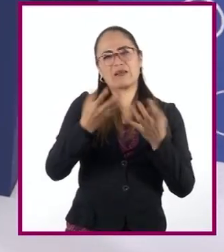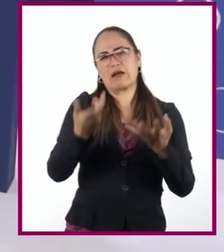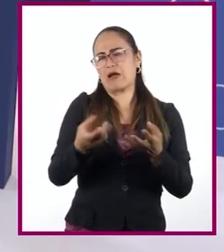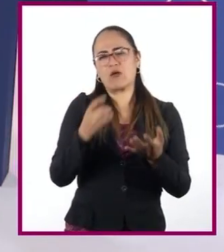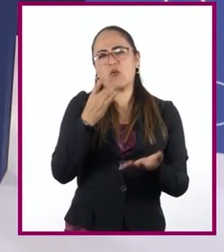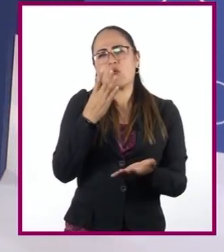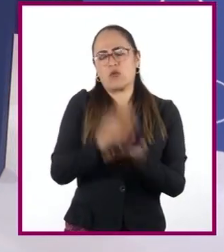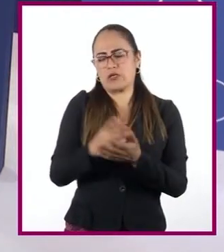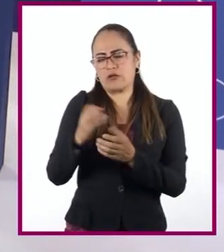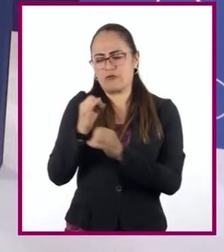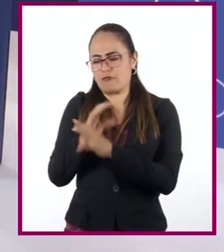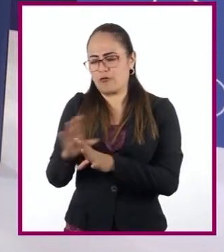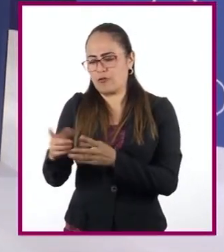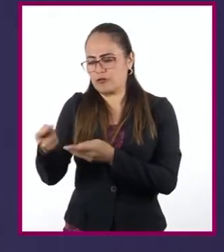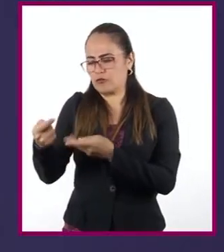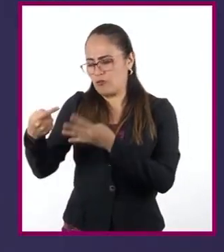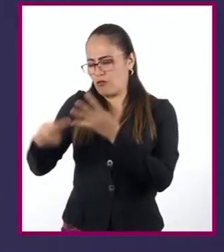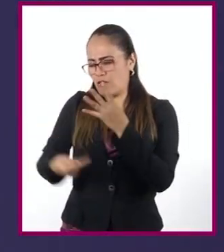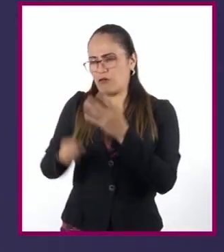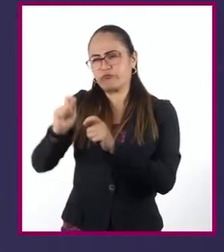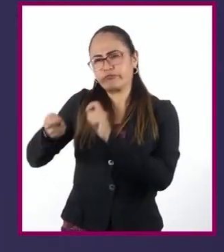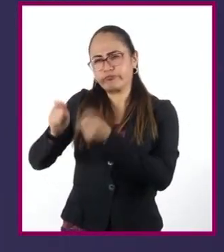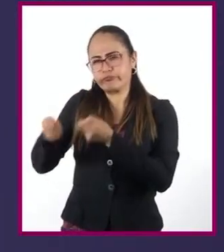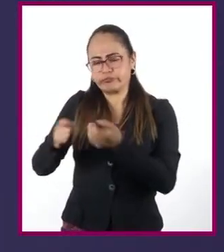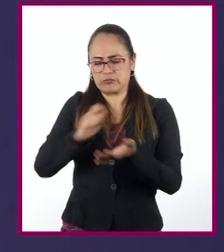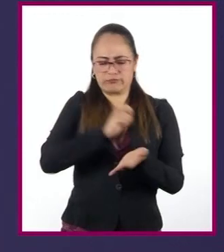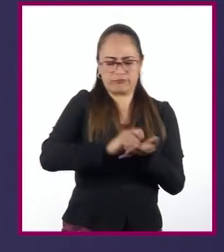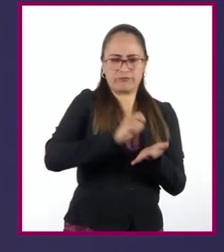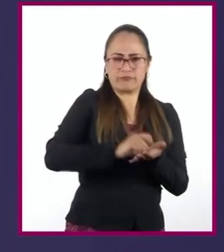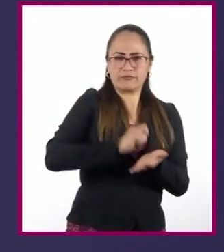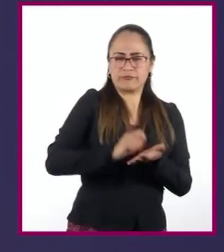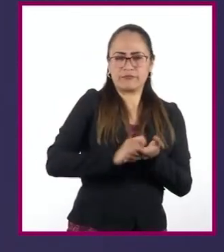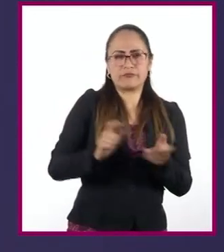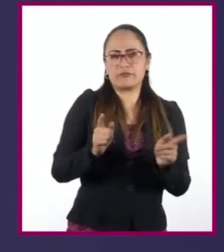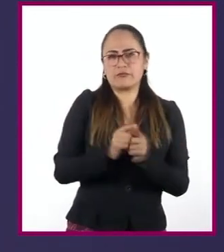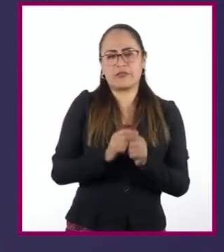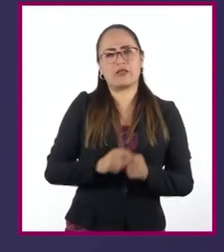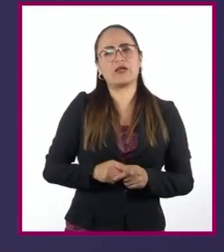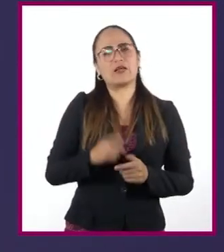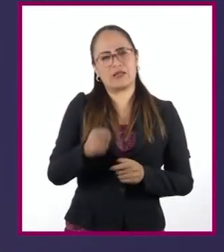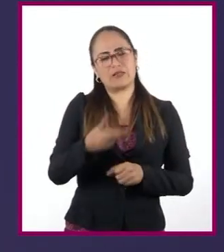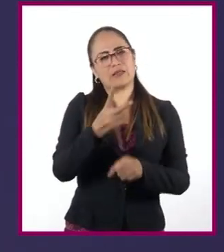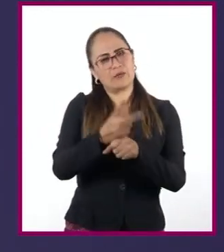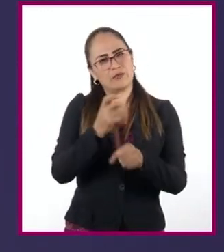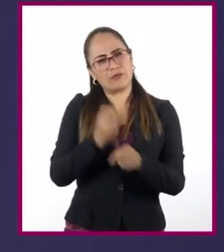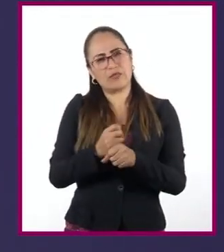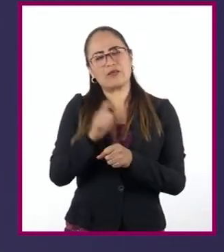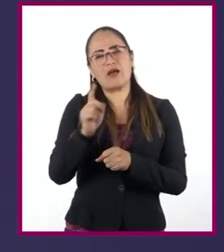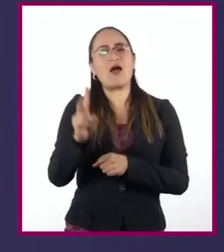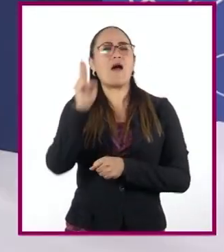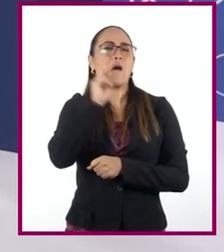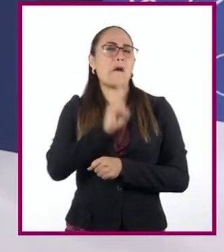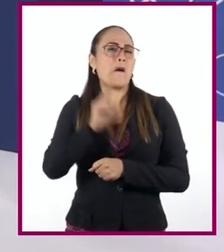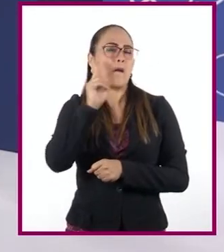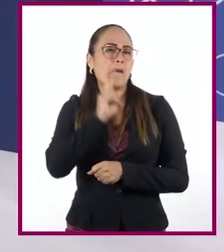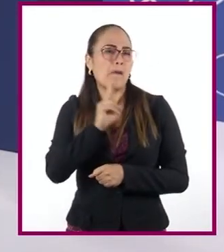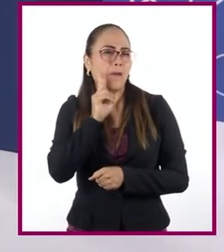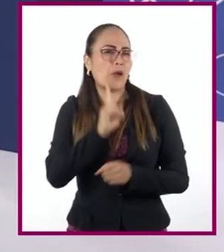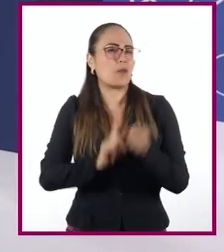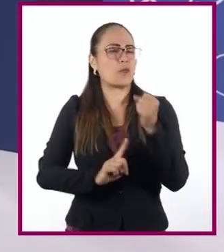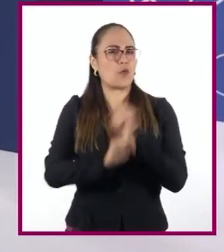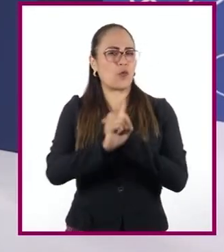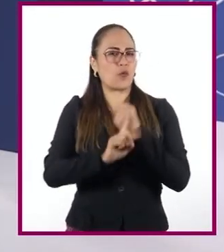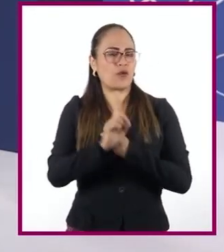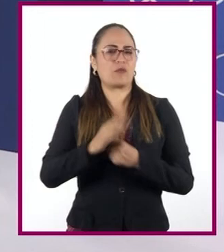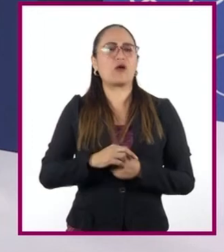la interpretación de las gráficas. Para finalizar esta sesión, les invito a que lleven a cabo el siguiente reto. Diseñen